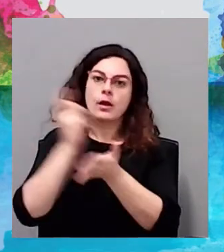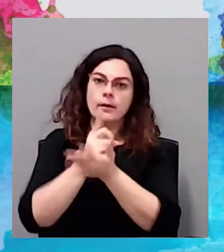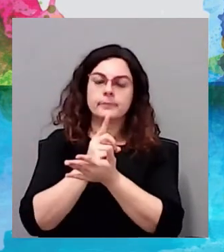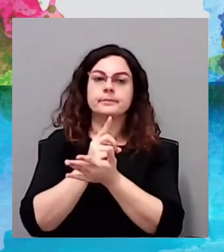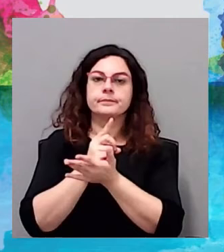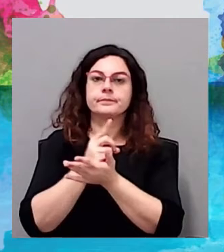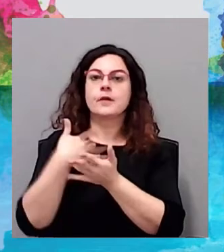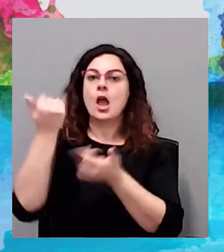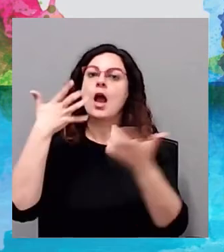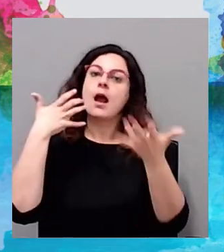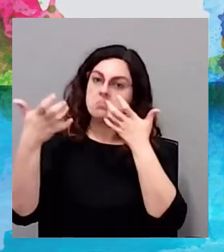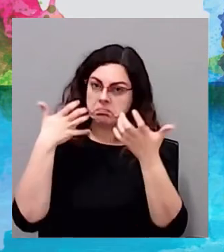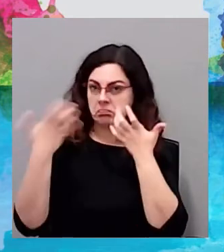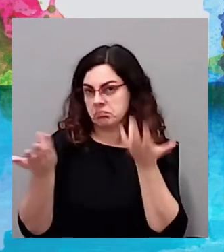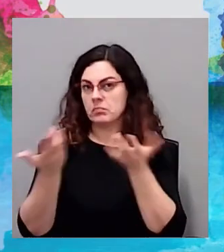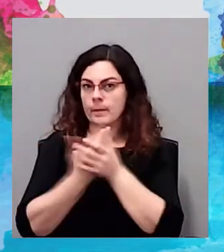obras bastante